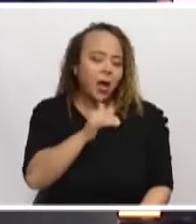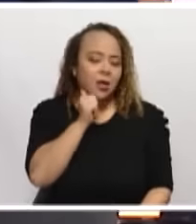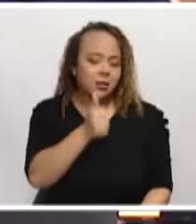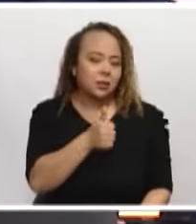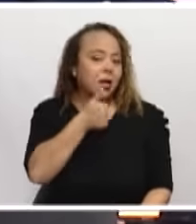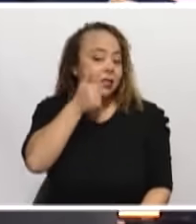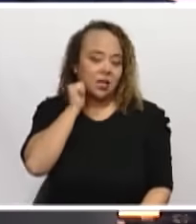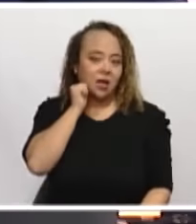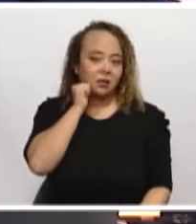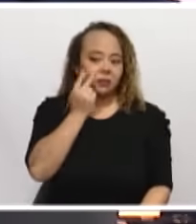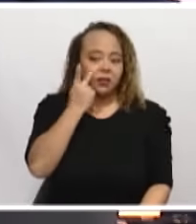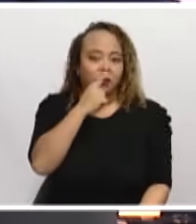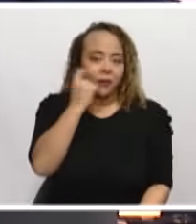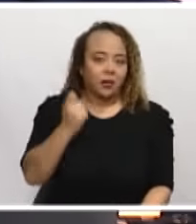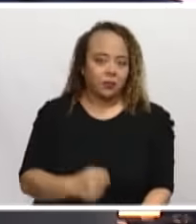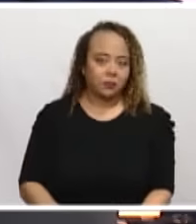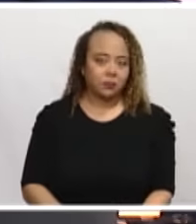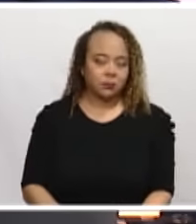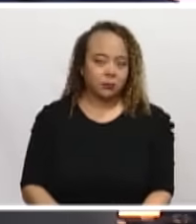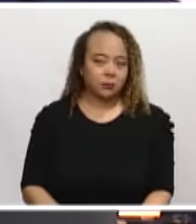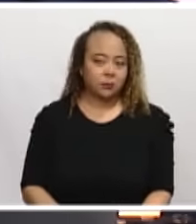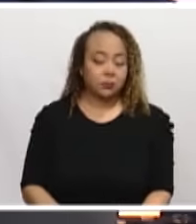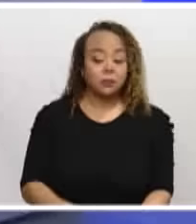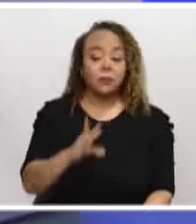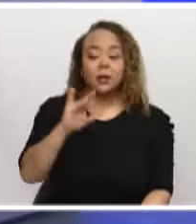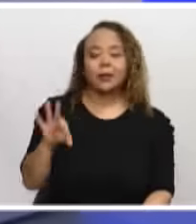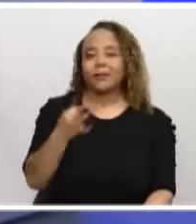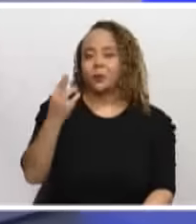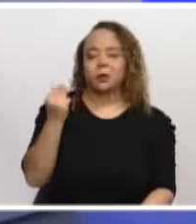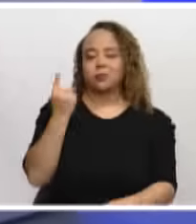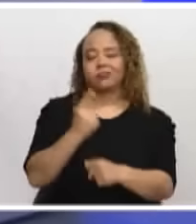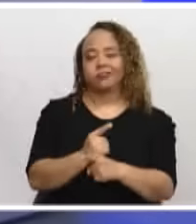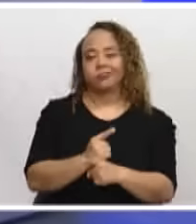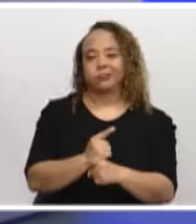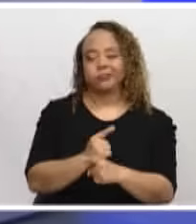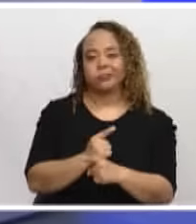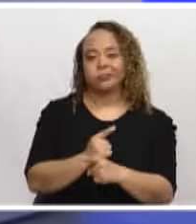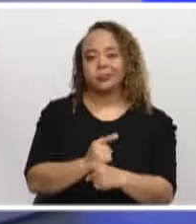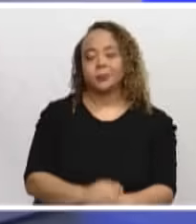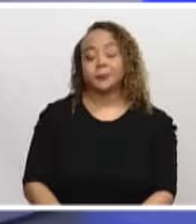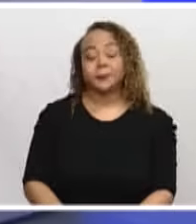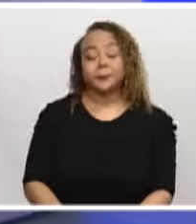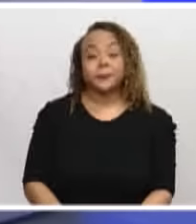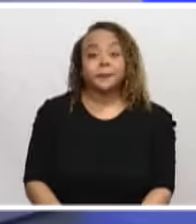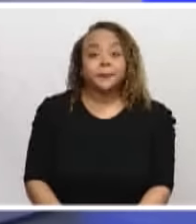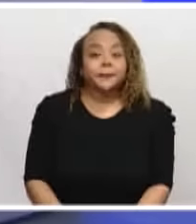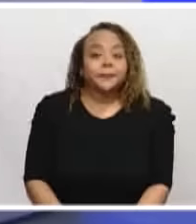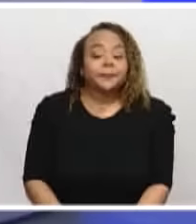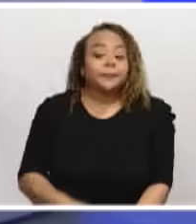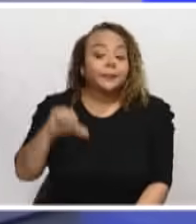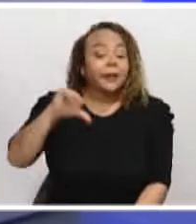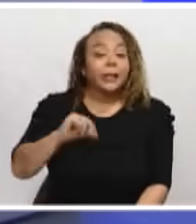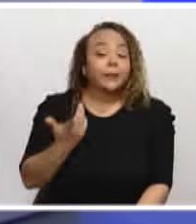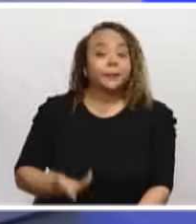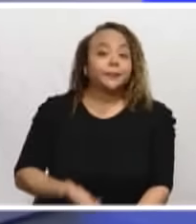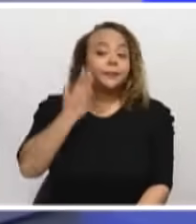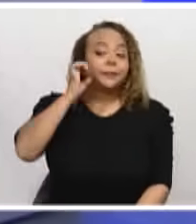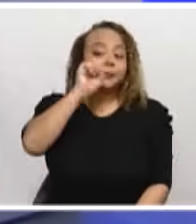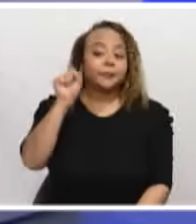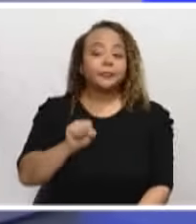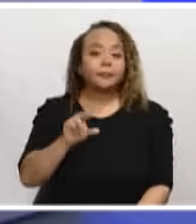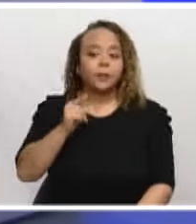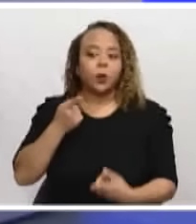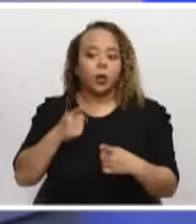jugó mal saprisa se vio feo y la forma No fue correcta del sapriza de perder porque sapriza no